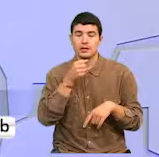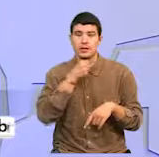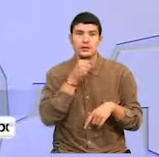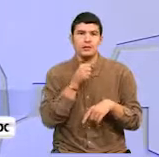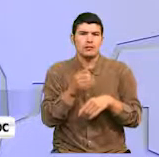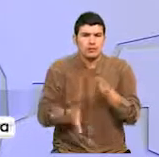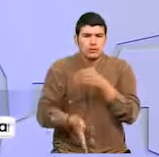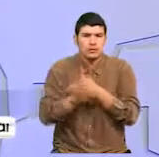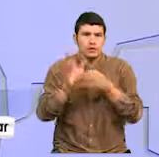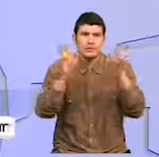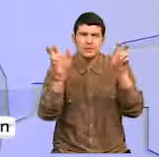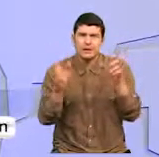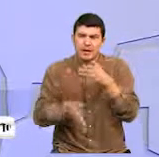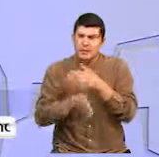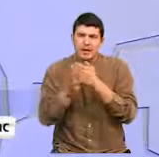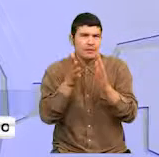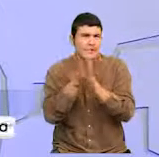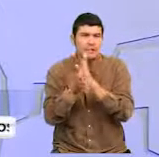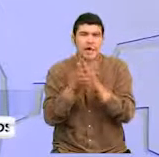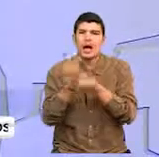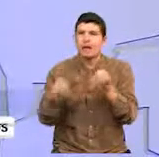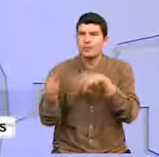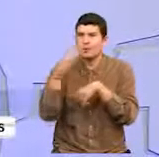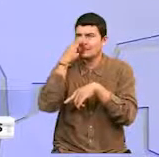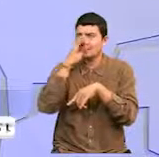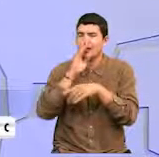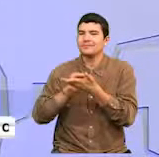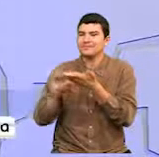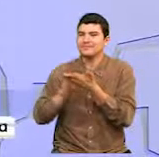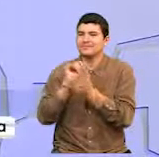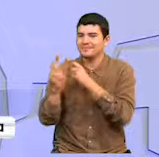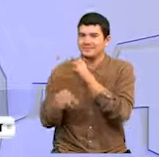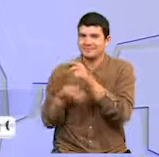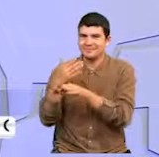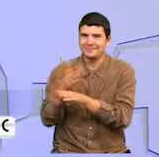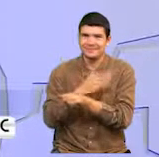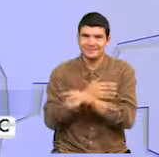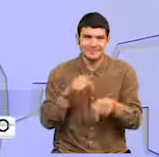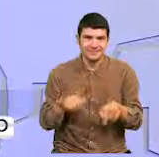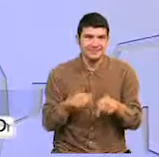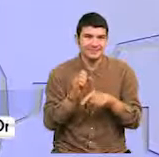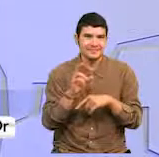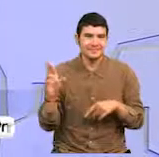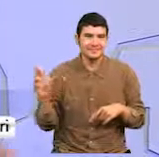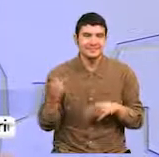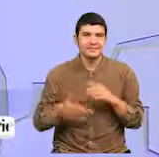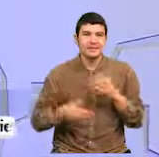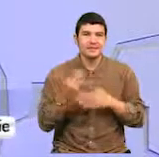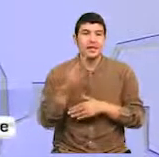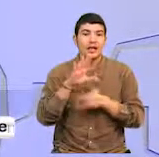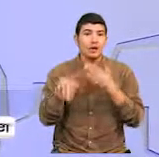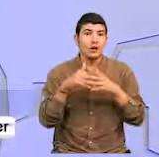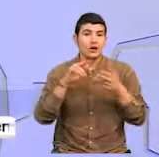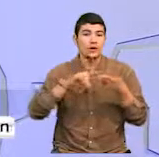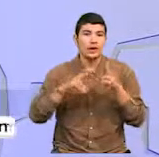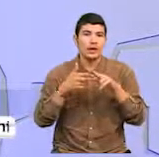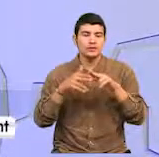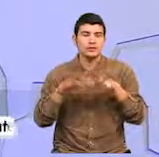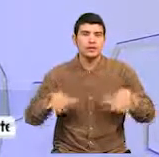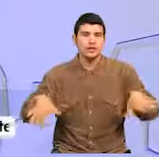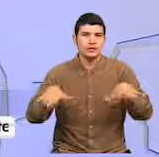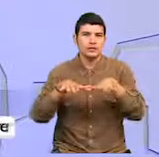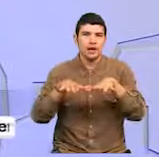Ejército Nacional y, por supuesto, disipando algunas dudas. Sobre todo hablábamos a inicios del noticiero de todo lo que tiene que ver con la zona